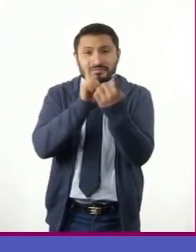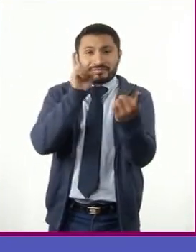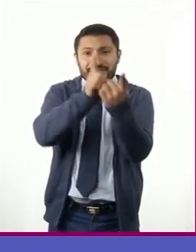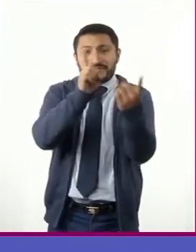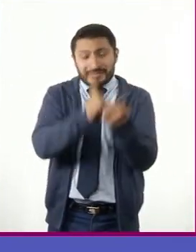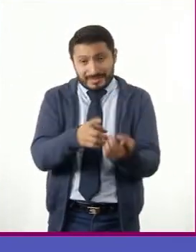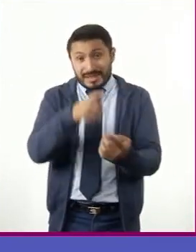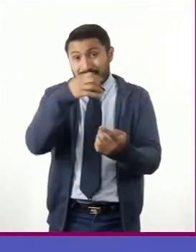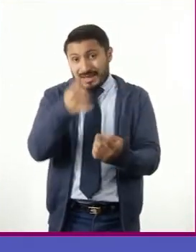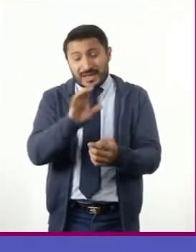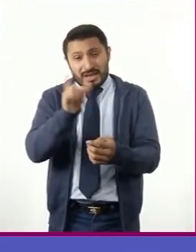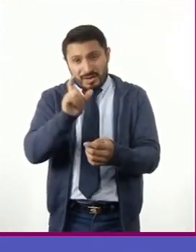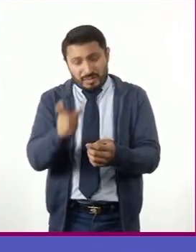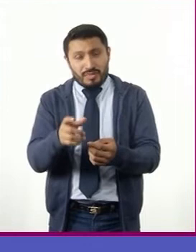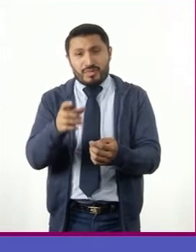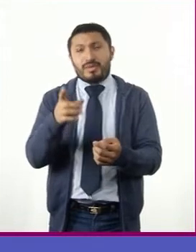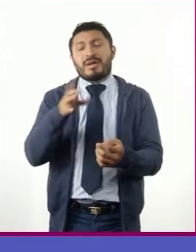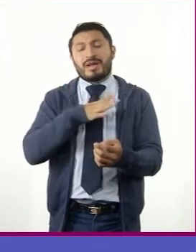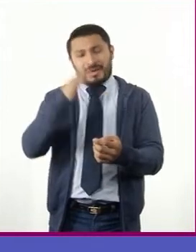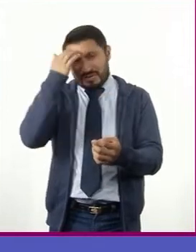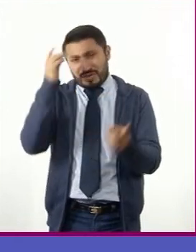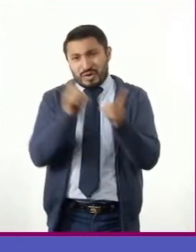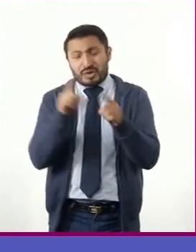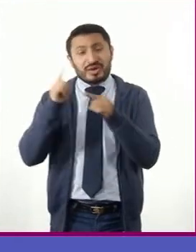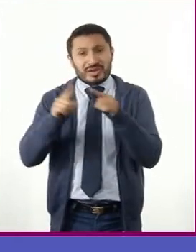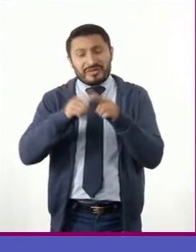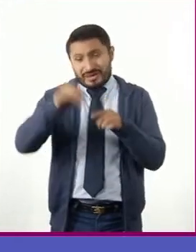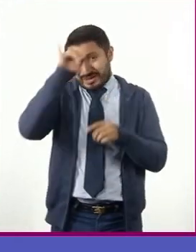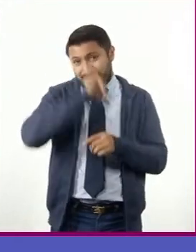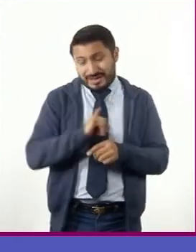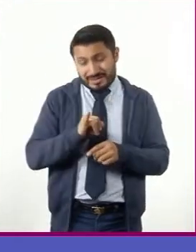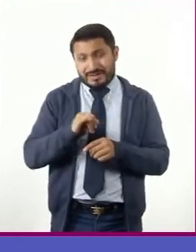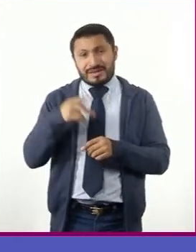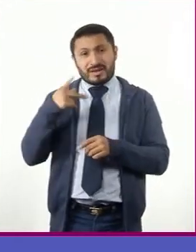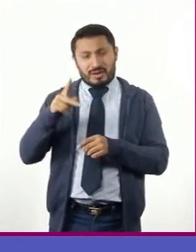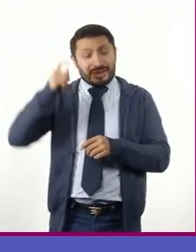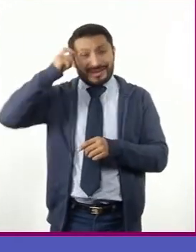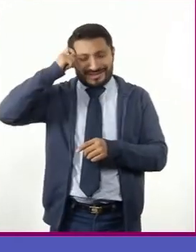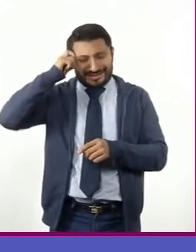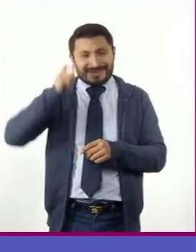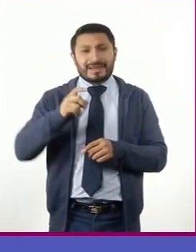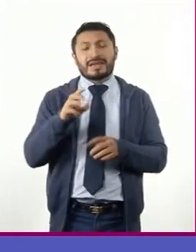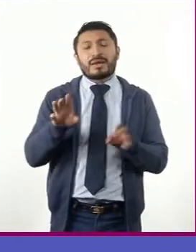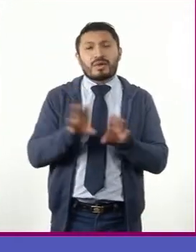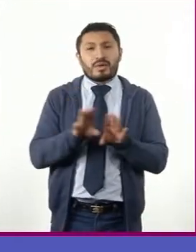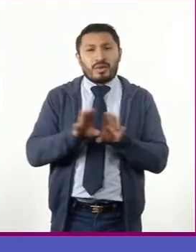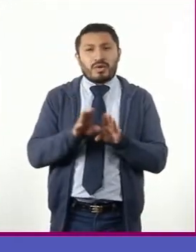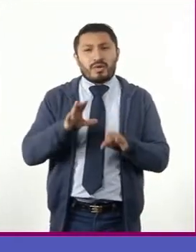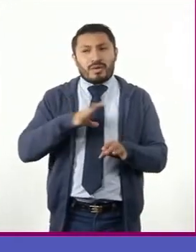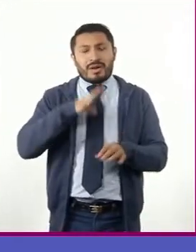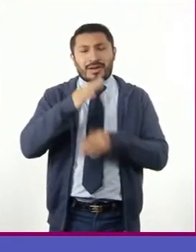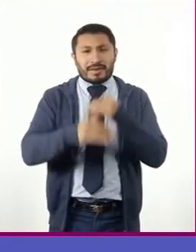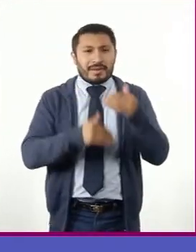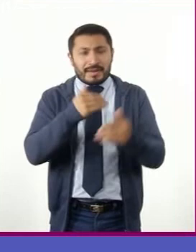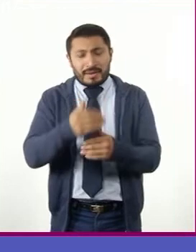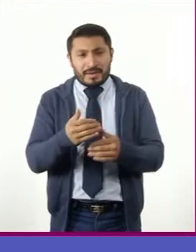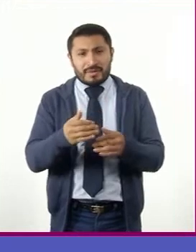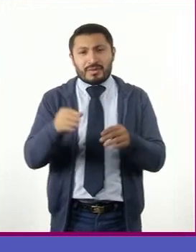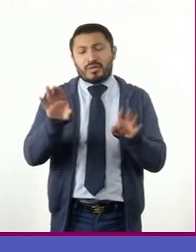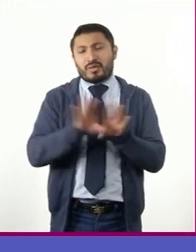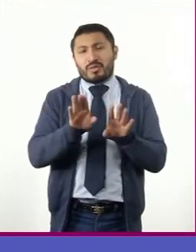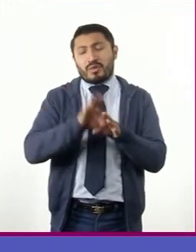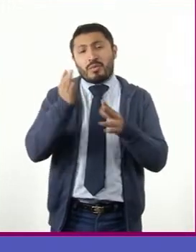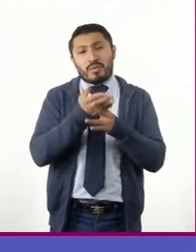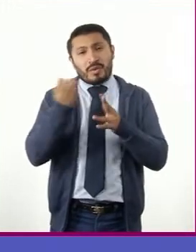amos que tiene el Lázaro como su criado, pues vamos teniendo una especie de catálogo de